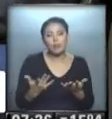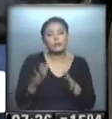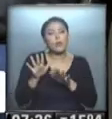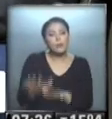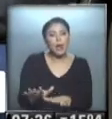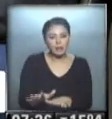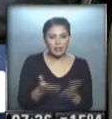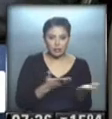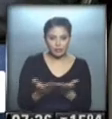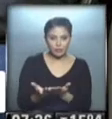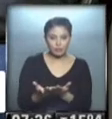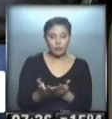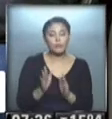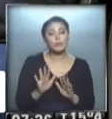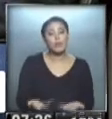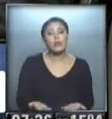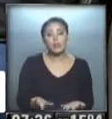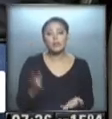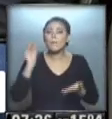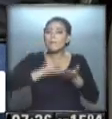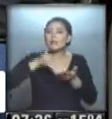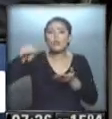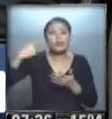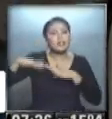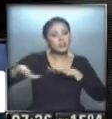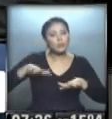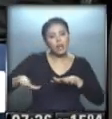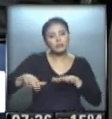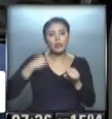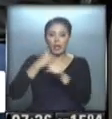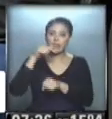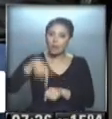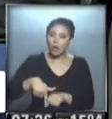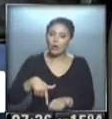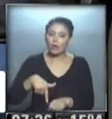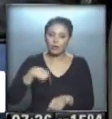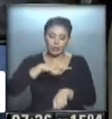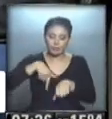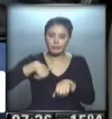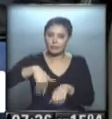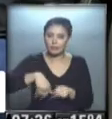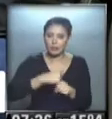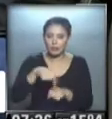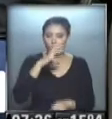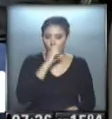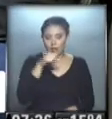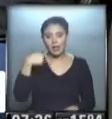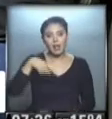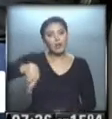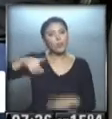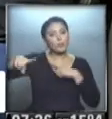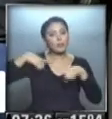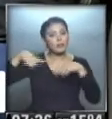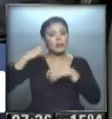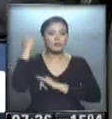interrumpió el servicio. Por este motivo y por todas las situaciones que se vienen dando a lo largo de las últimas semanas, brindaron esta conferencia